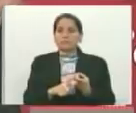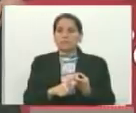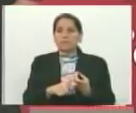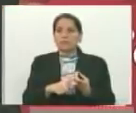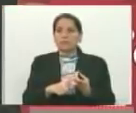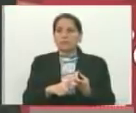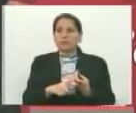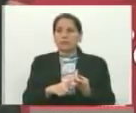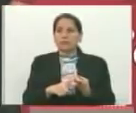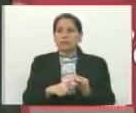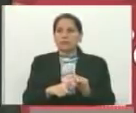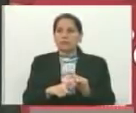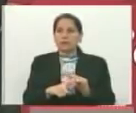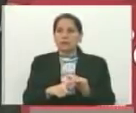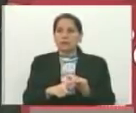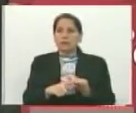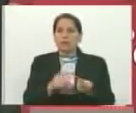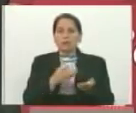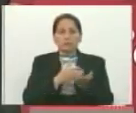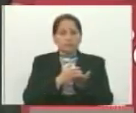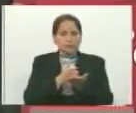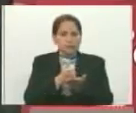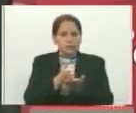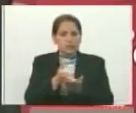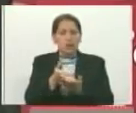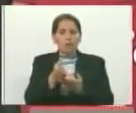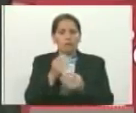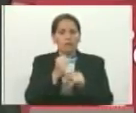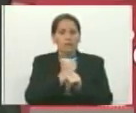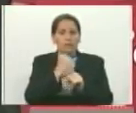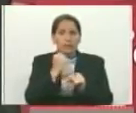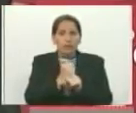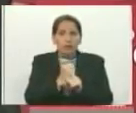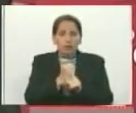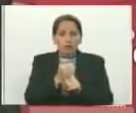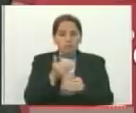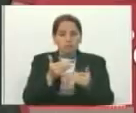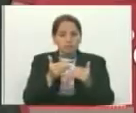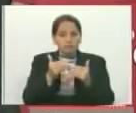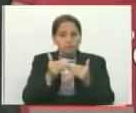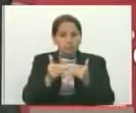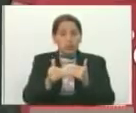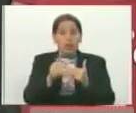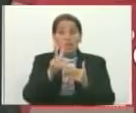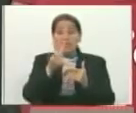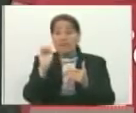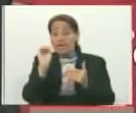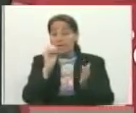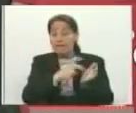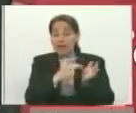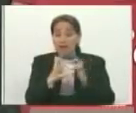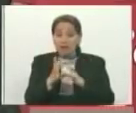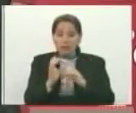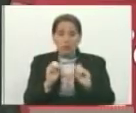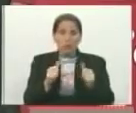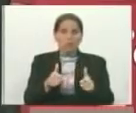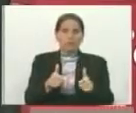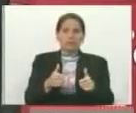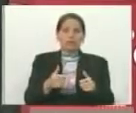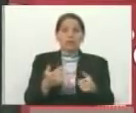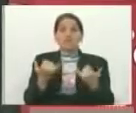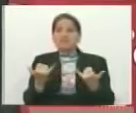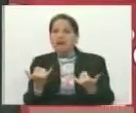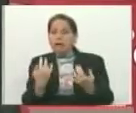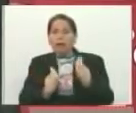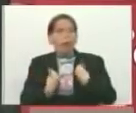la, ¿cómo se llama?, la constancia, la dirección que se ha llevado desde el 30 de abril. Era como para desesperarse, ¿verdad?